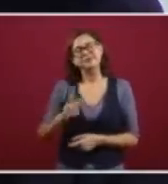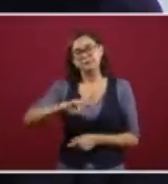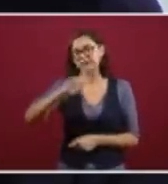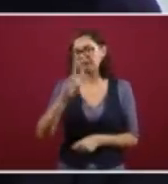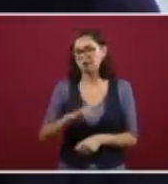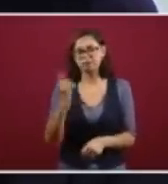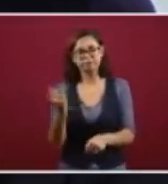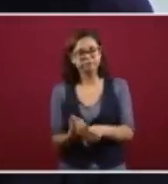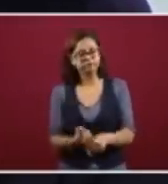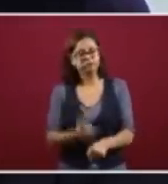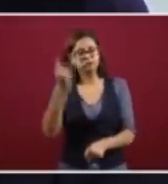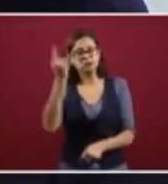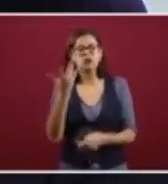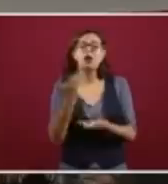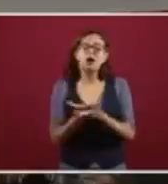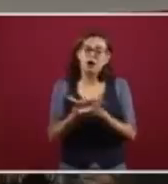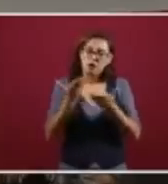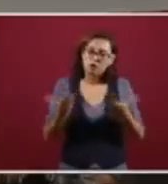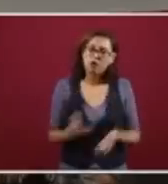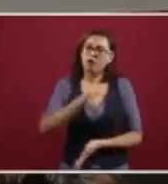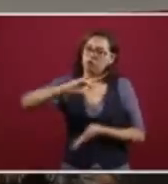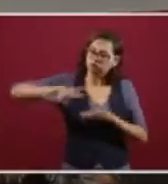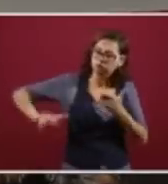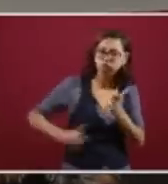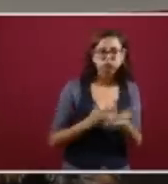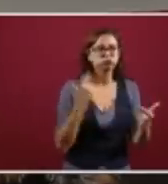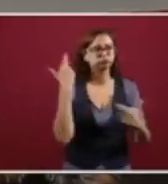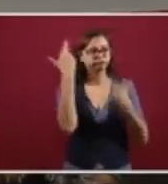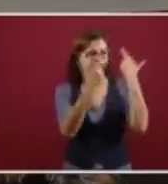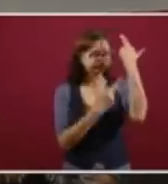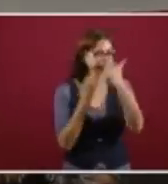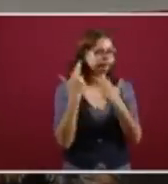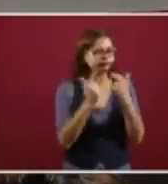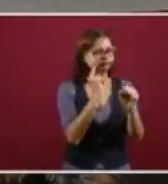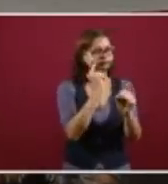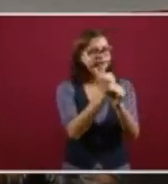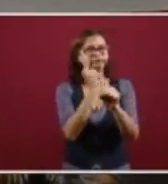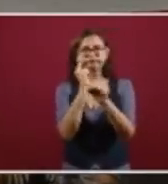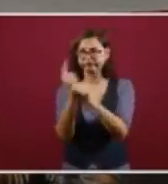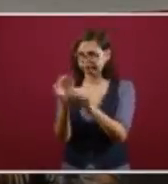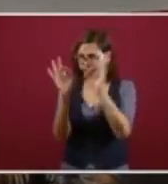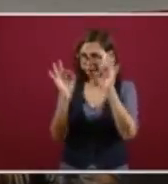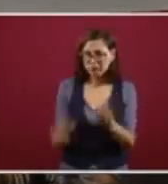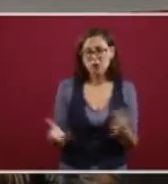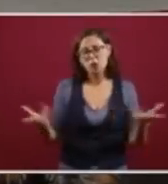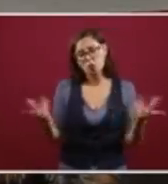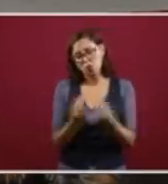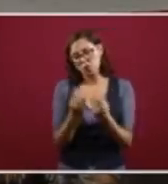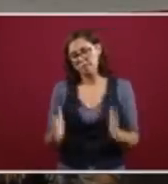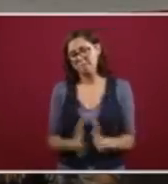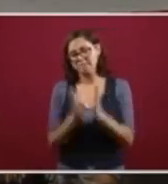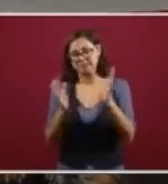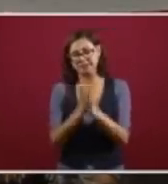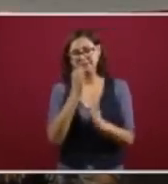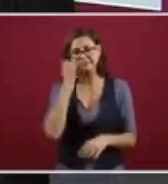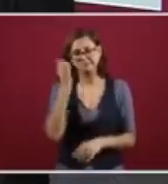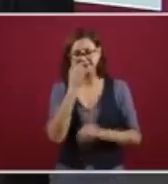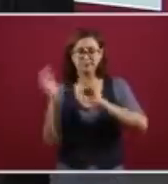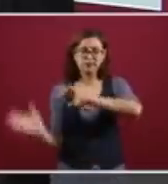la comunidad escolar. Para el caso del programa de vivienda, se garantiza también